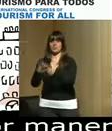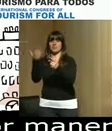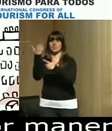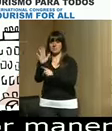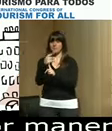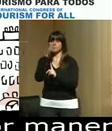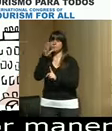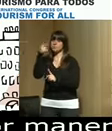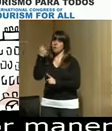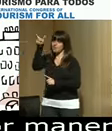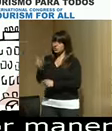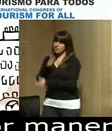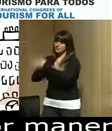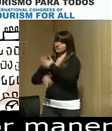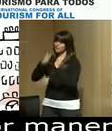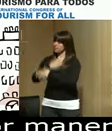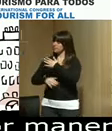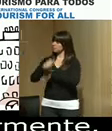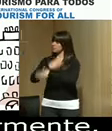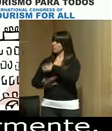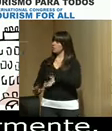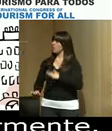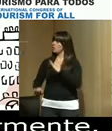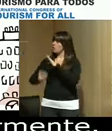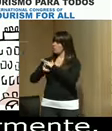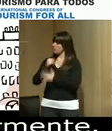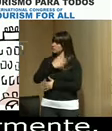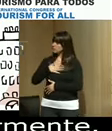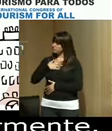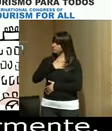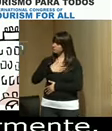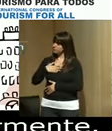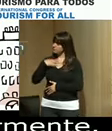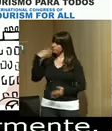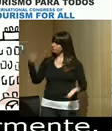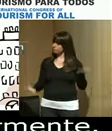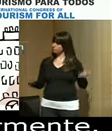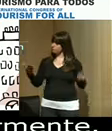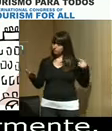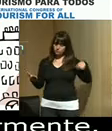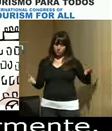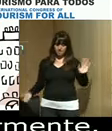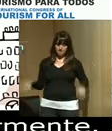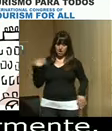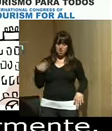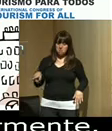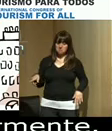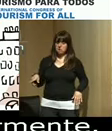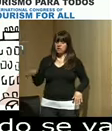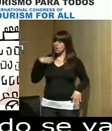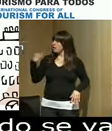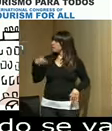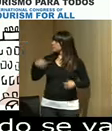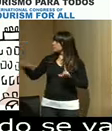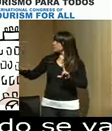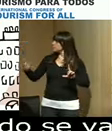en términos de satisfacción, según dice este modelo, es muchísimo más alto en comparación con la persona no discapacitada. En las transparencias, pasamos por